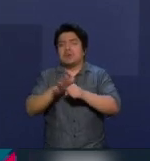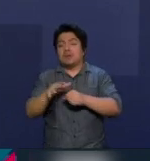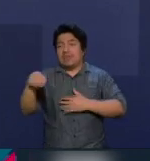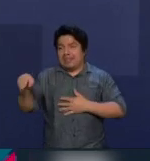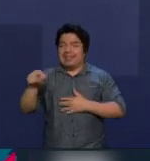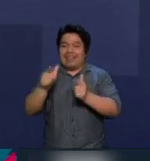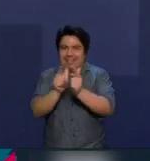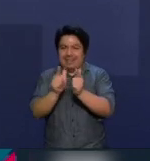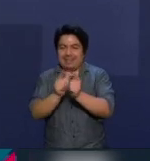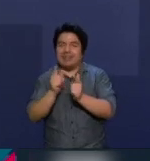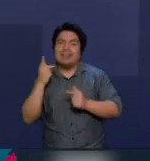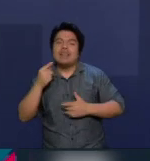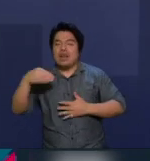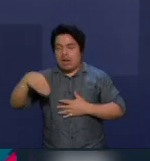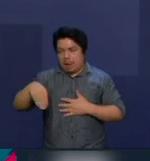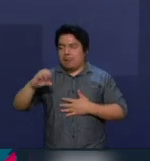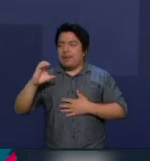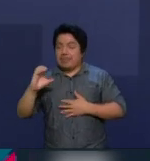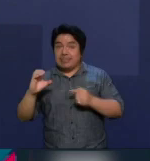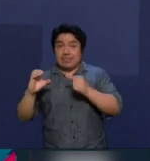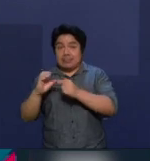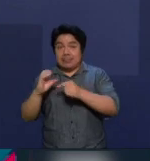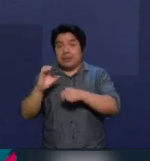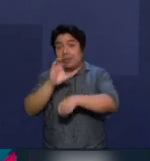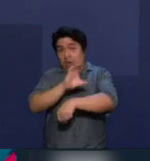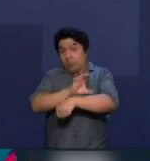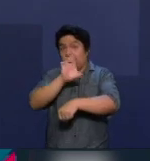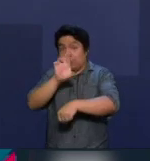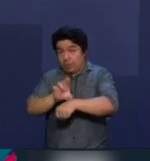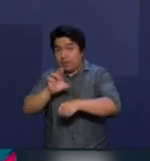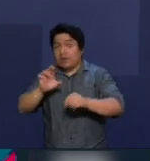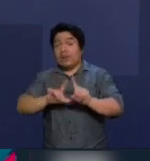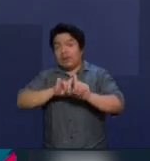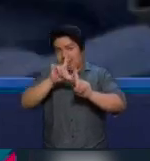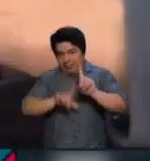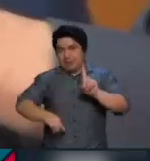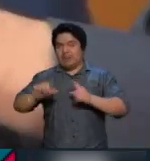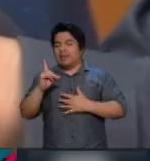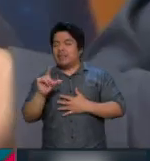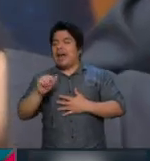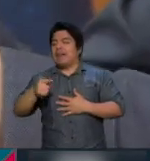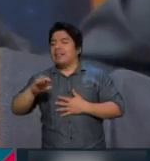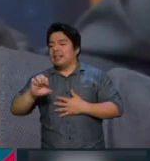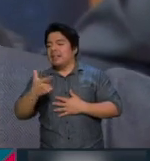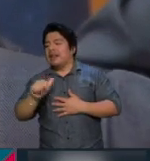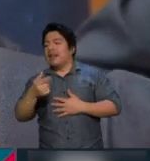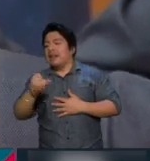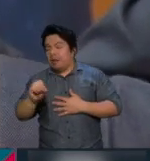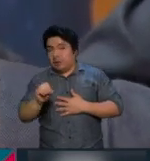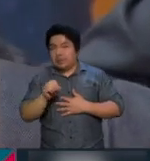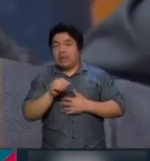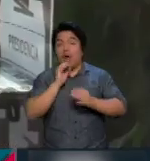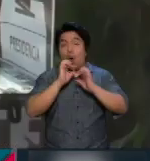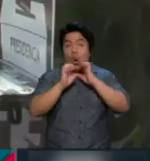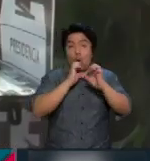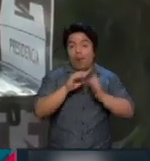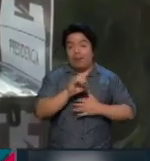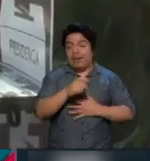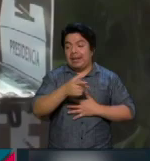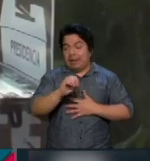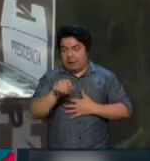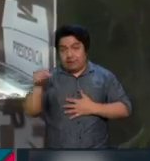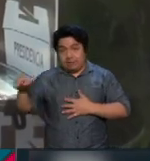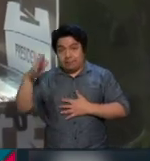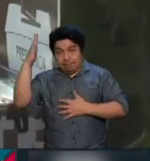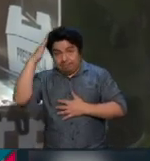Movimiento Ciudadano, razón por la cual su coordinador nacional, Dante Delgado, aseguró en una entrevista para Milenio que la fuerza política que